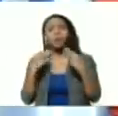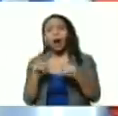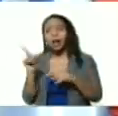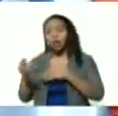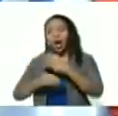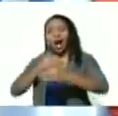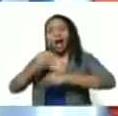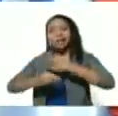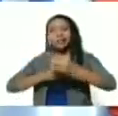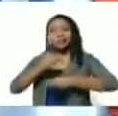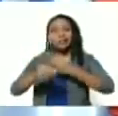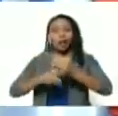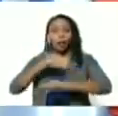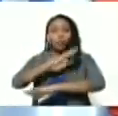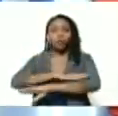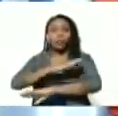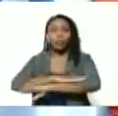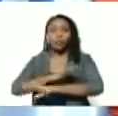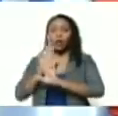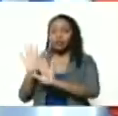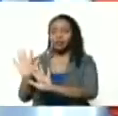este tipo de acciones.